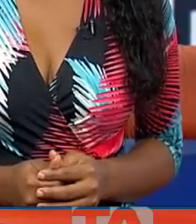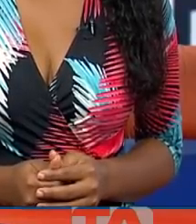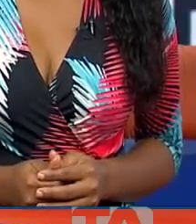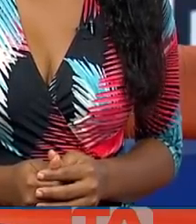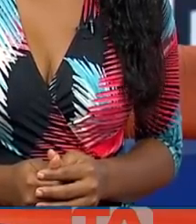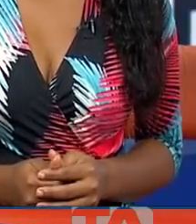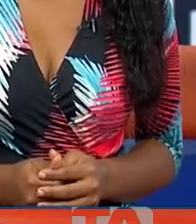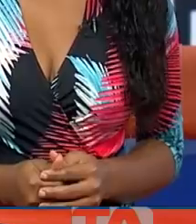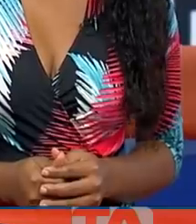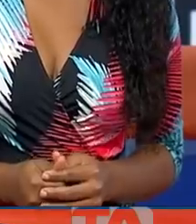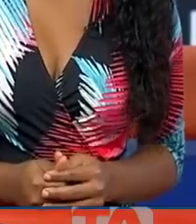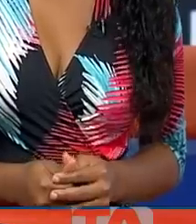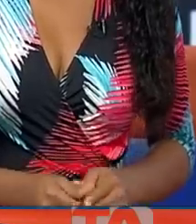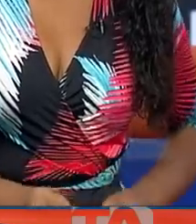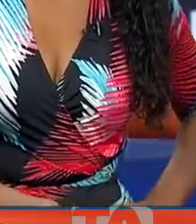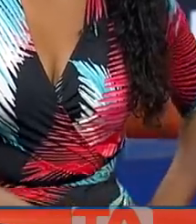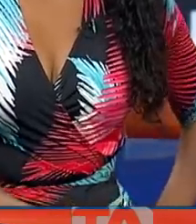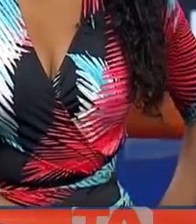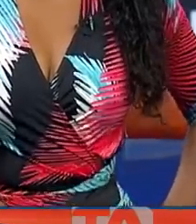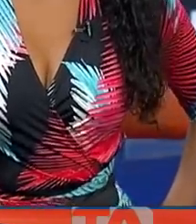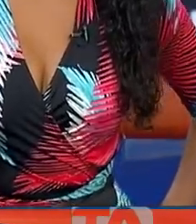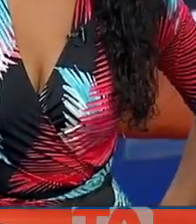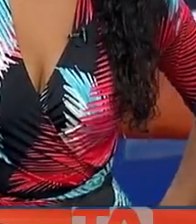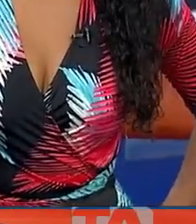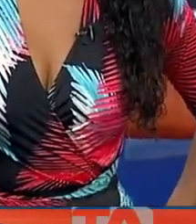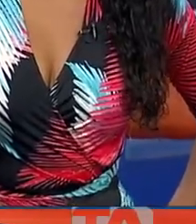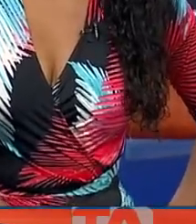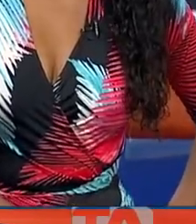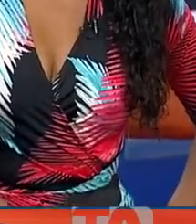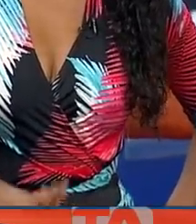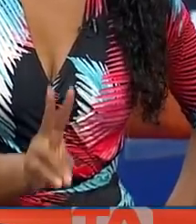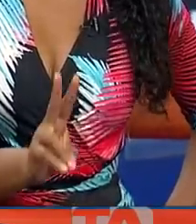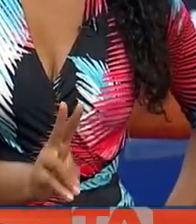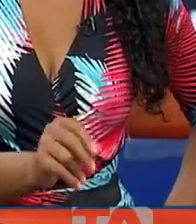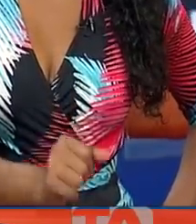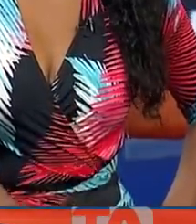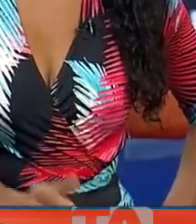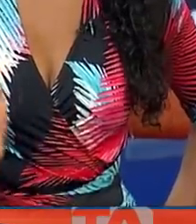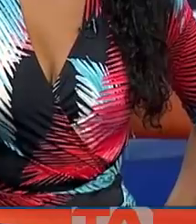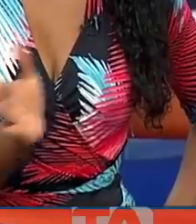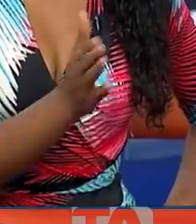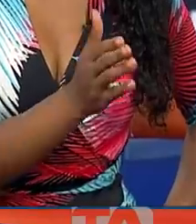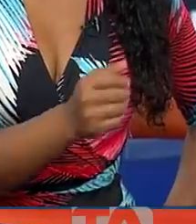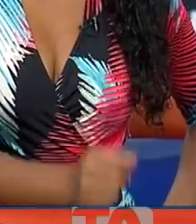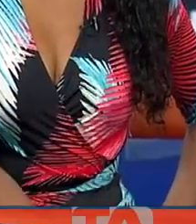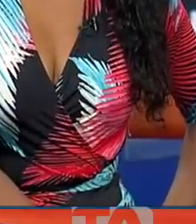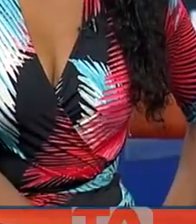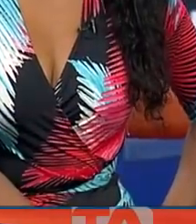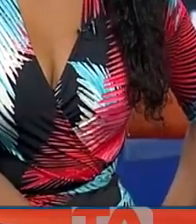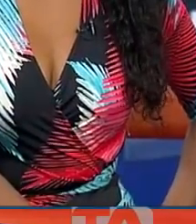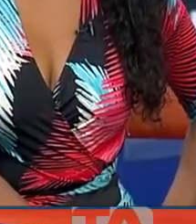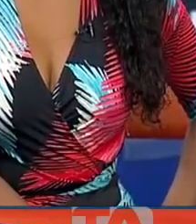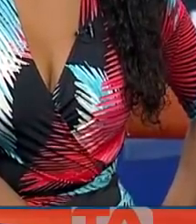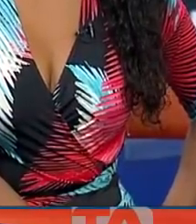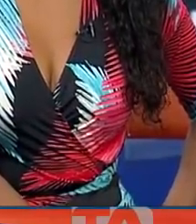6, 8 y 0. No lo olvide, recuerde que puede ser sancionado con una multa económica de $200. Gracias a la Wincha